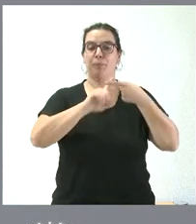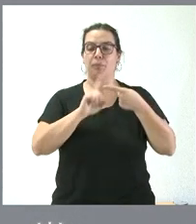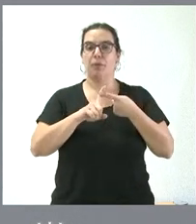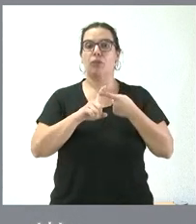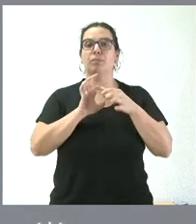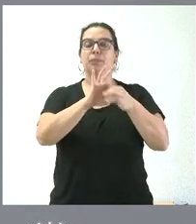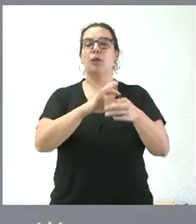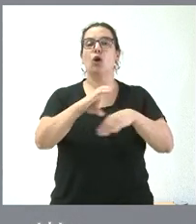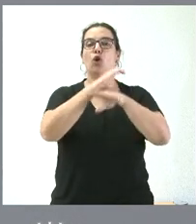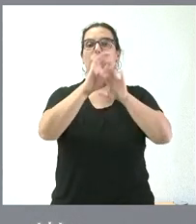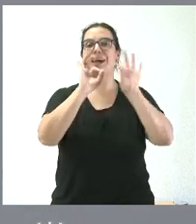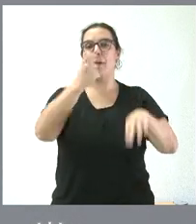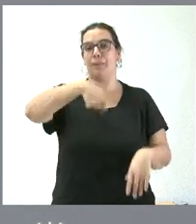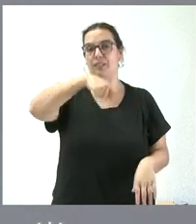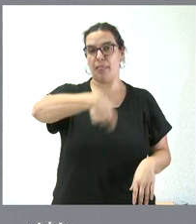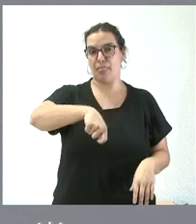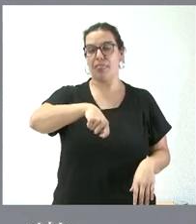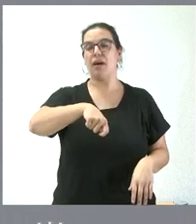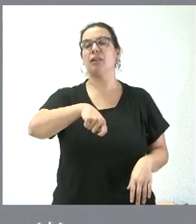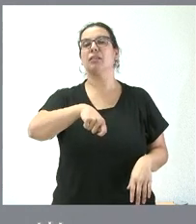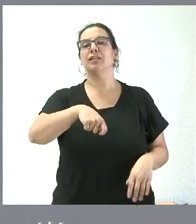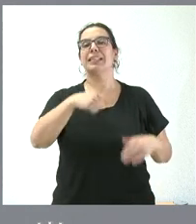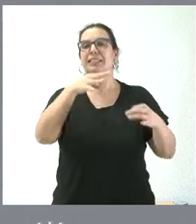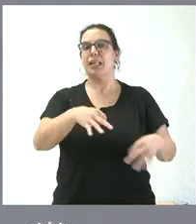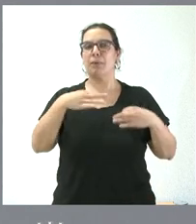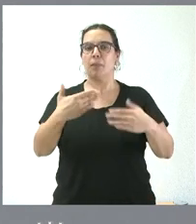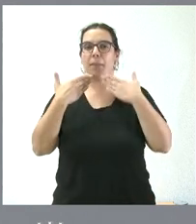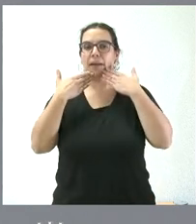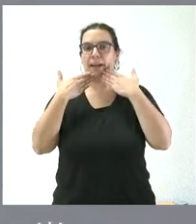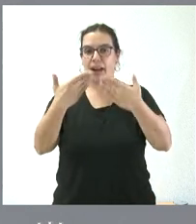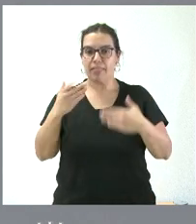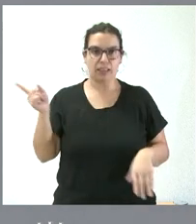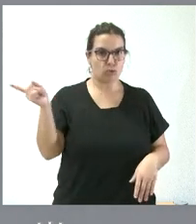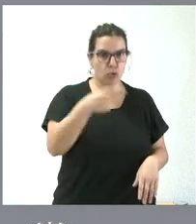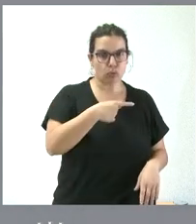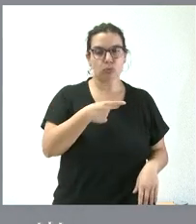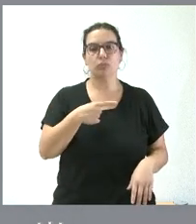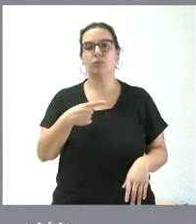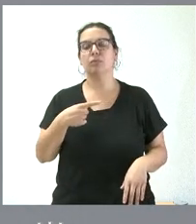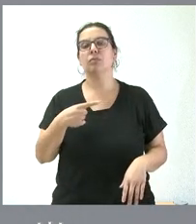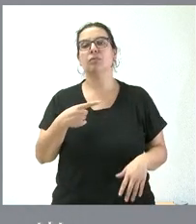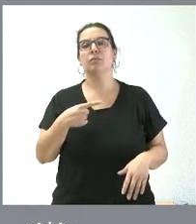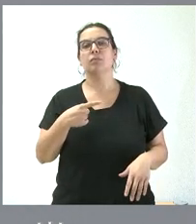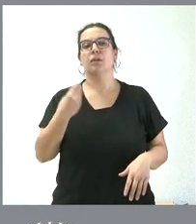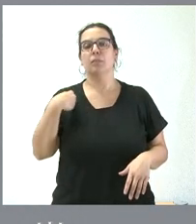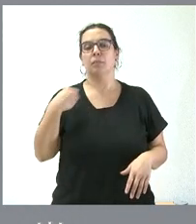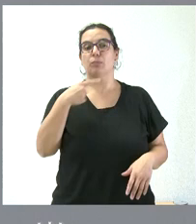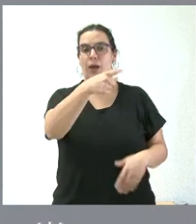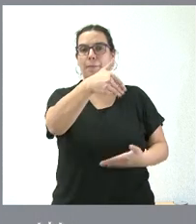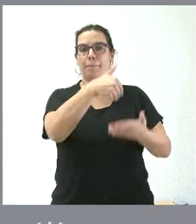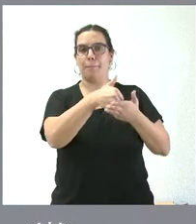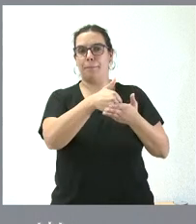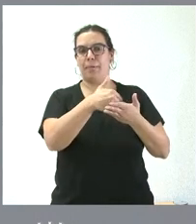la consejería de presidencia y siempre Agradeciendo los servicios prestados por todos ellos se procede al cese a petición